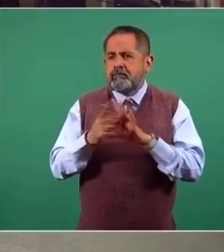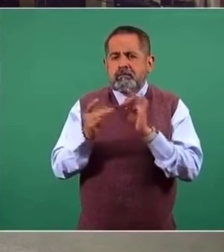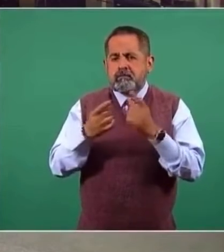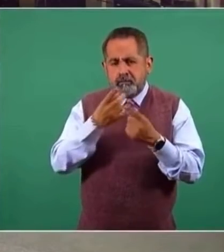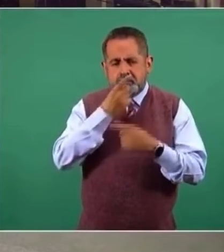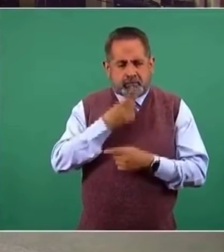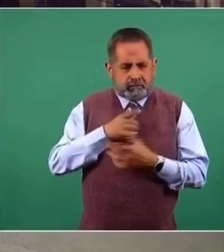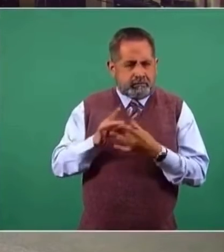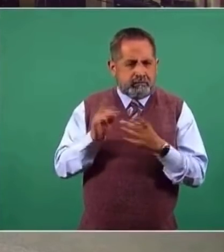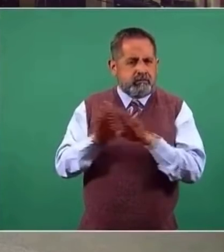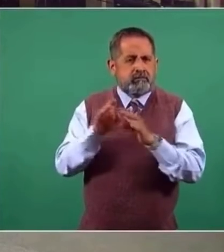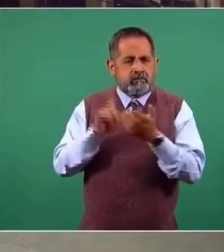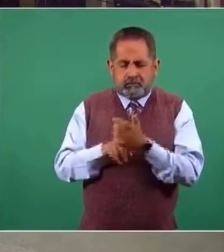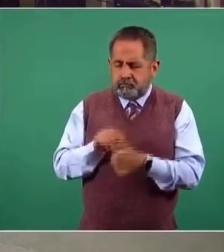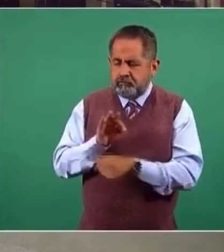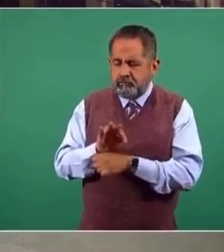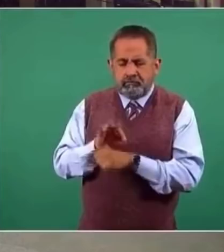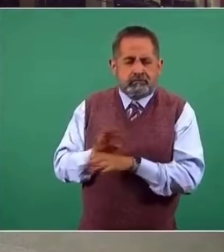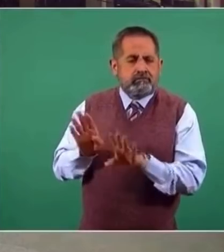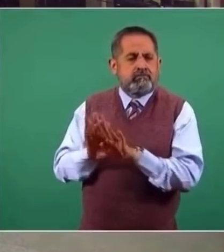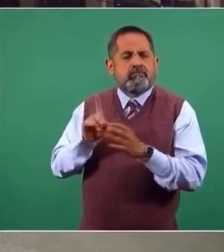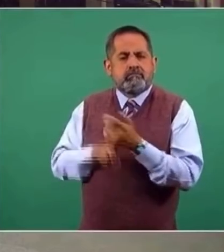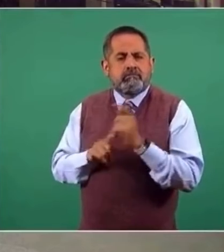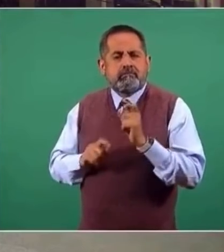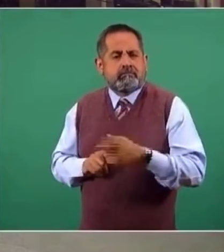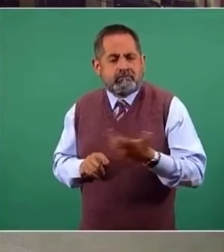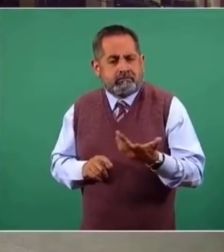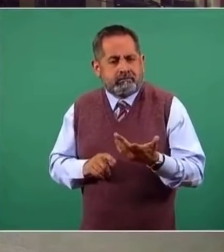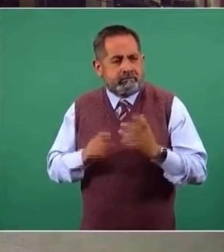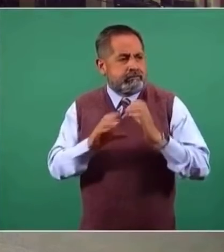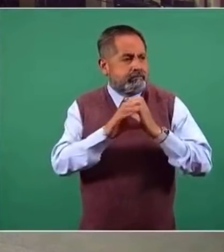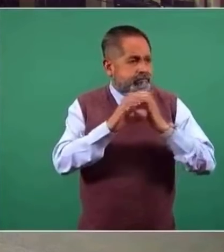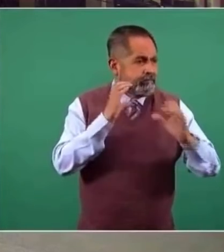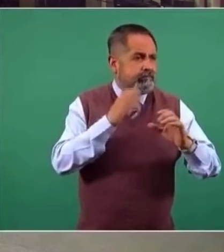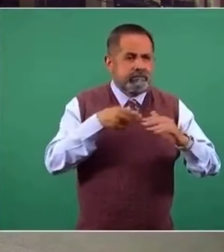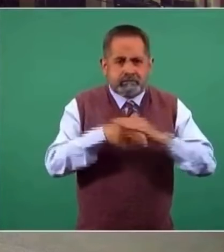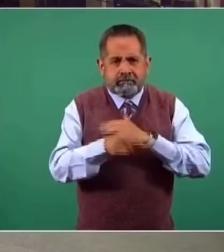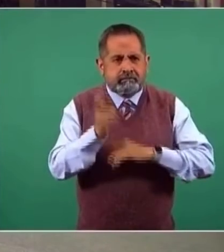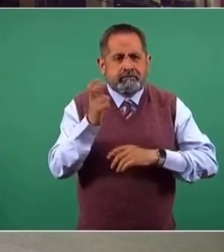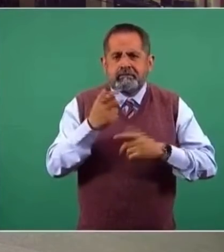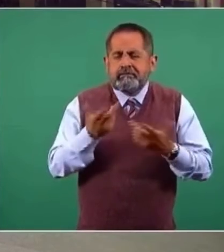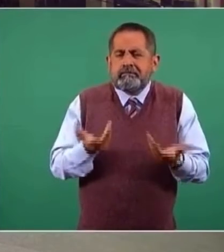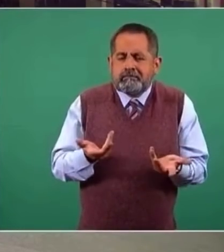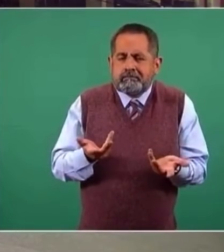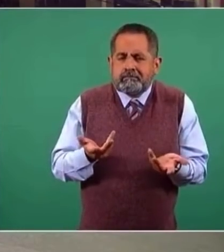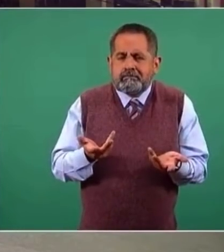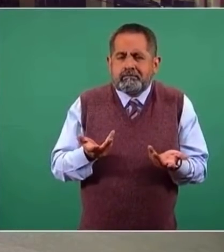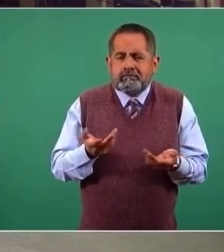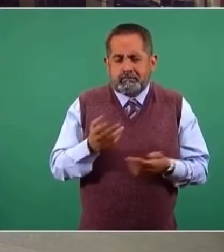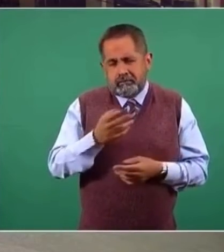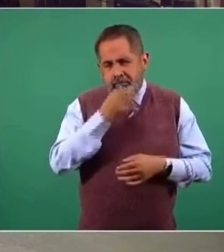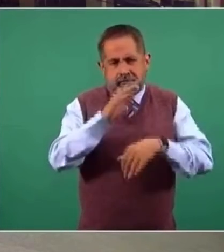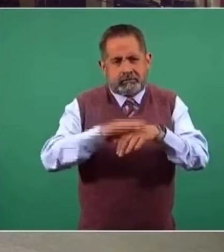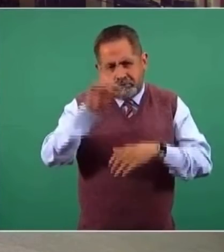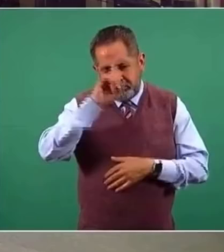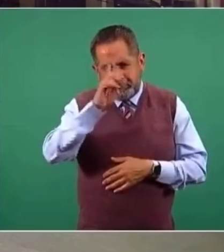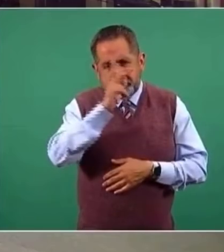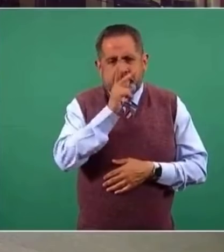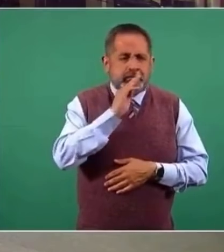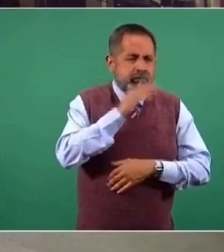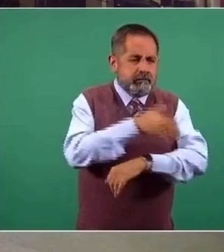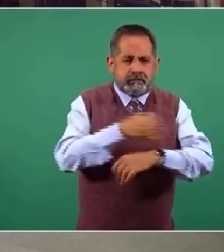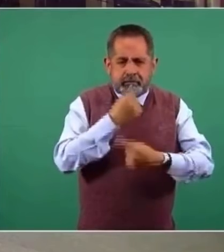podrían comentar acerca de la protección, no sé, al transporte público o igual a los padres de familia y a los